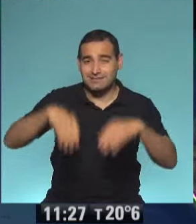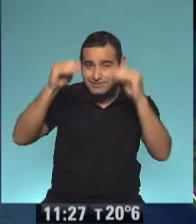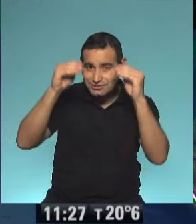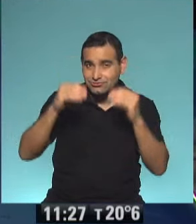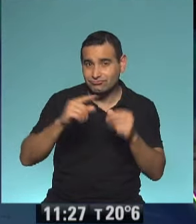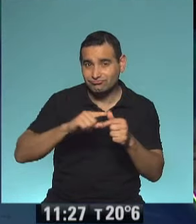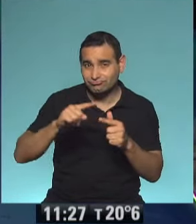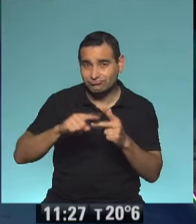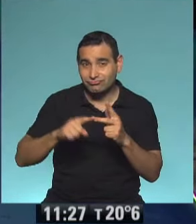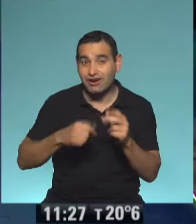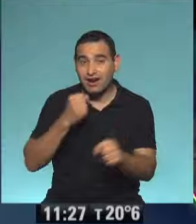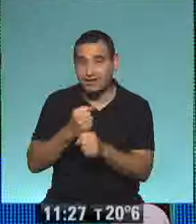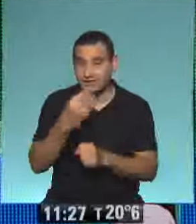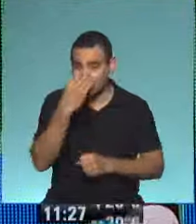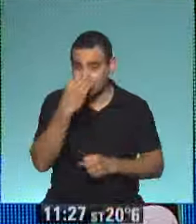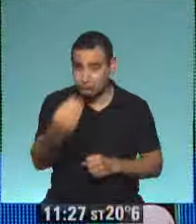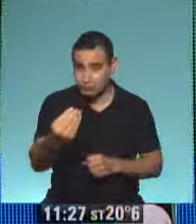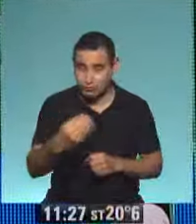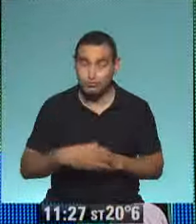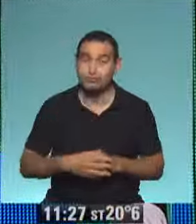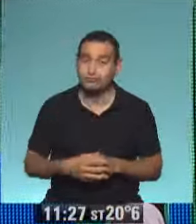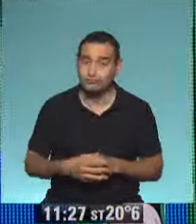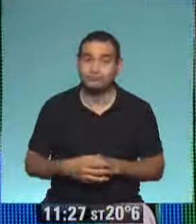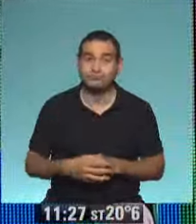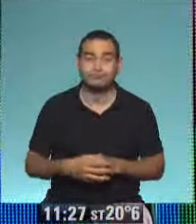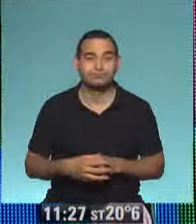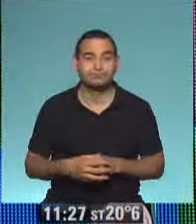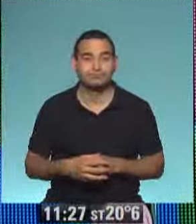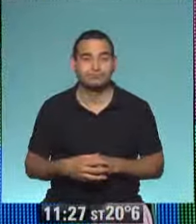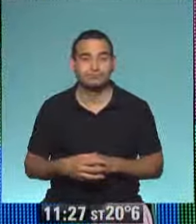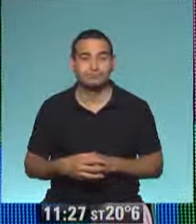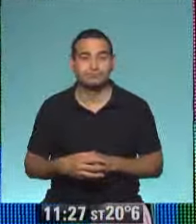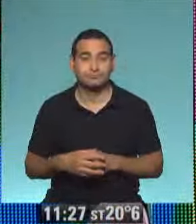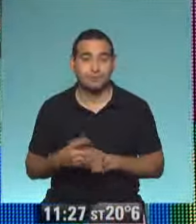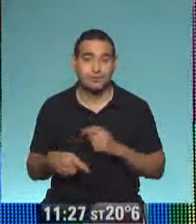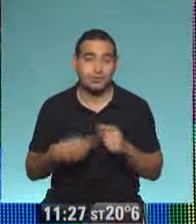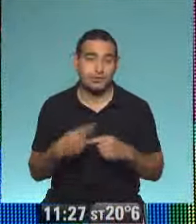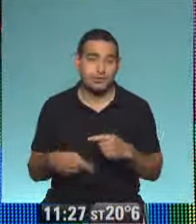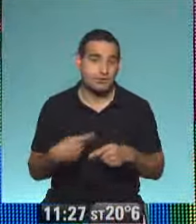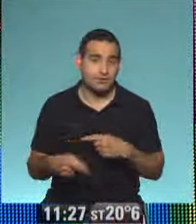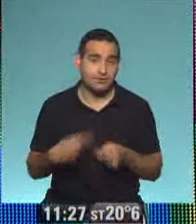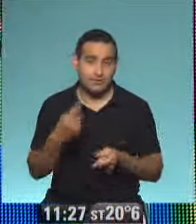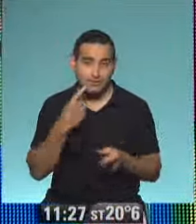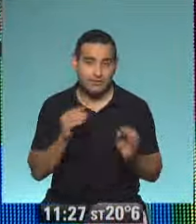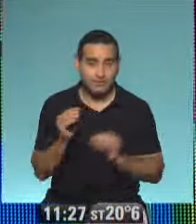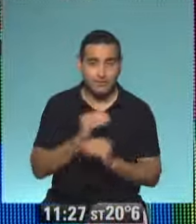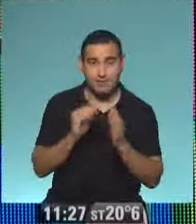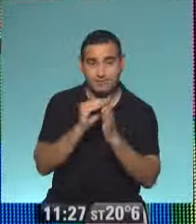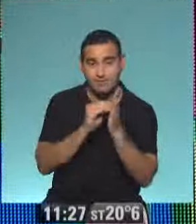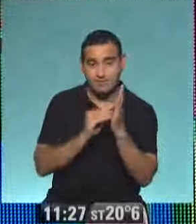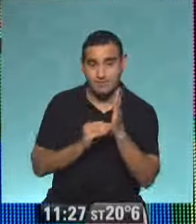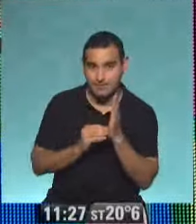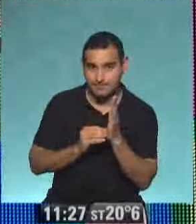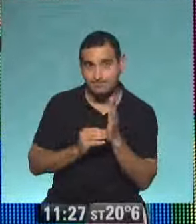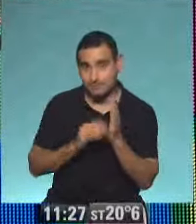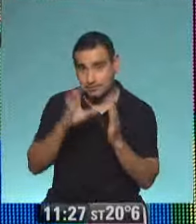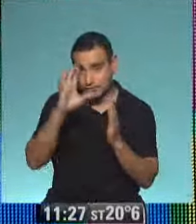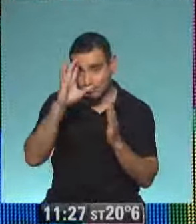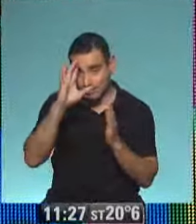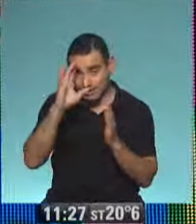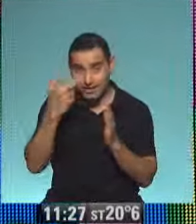hasta Pinocho. Exactamente. Hasta llegar a nosotros. Y bueno, y entonces seguimos. Tuvimos que seguir armando el reglamento porque se acuerdan que